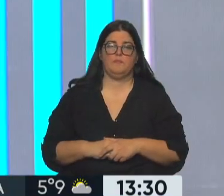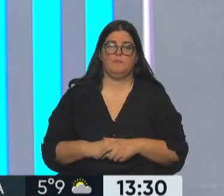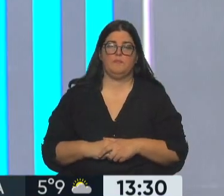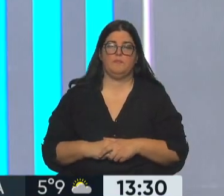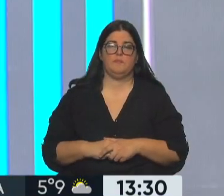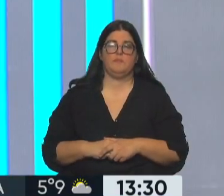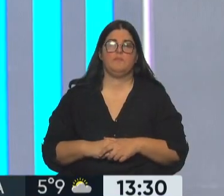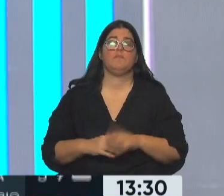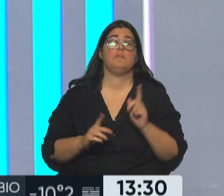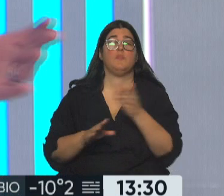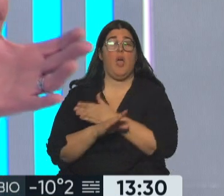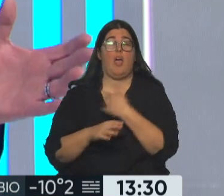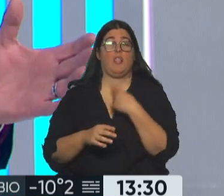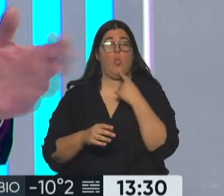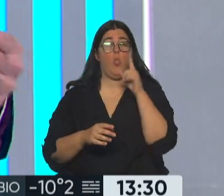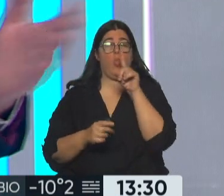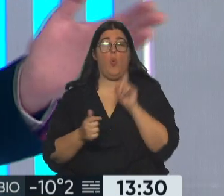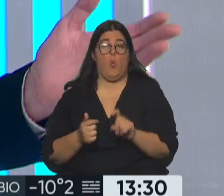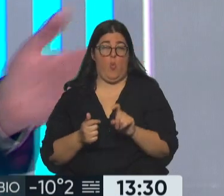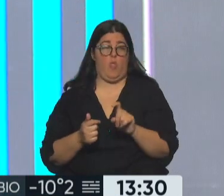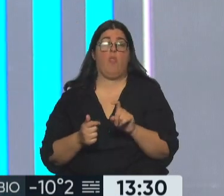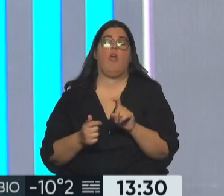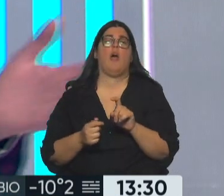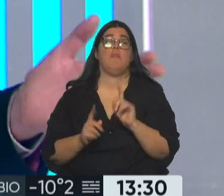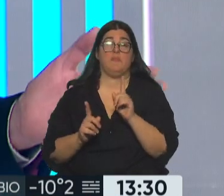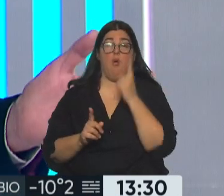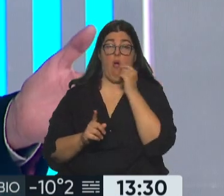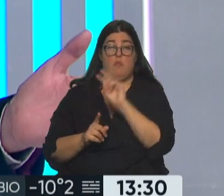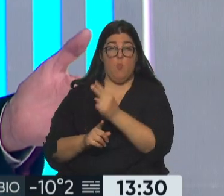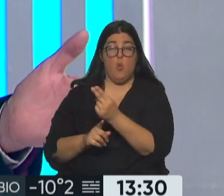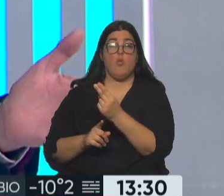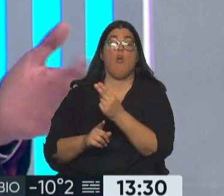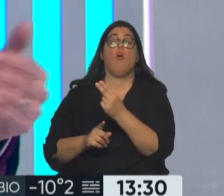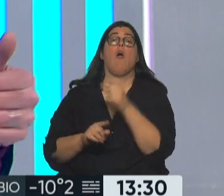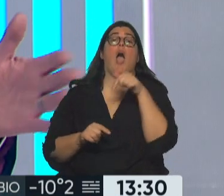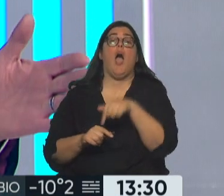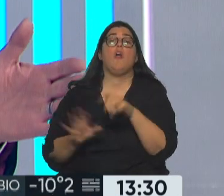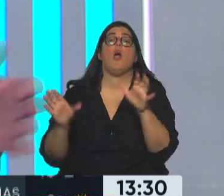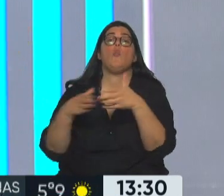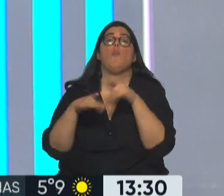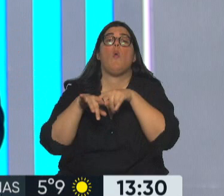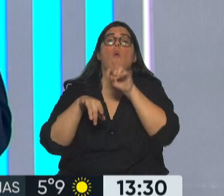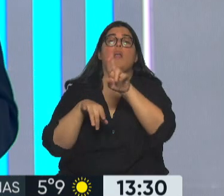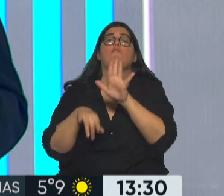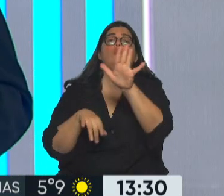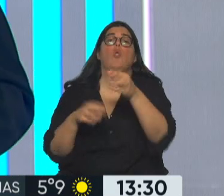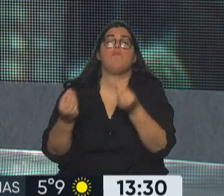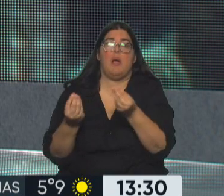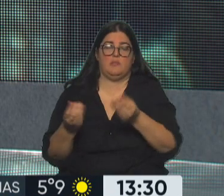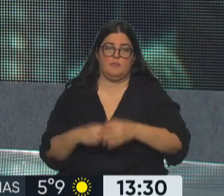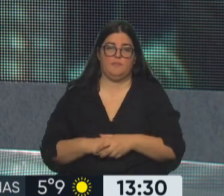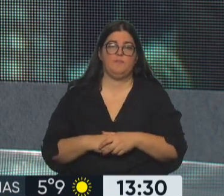Y la pregunta que planteamos, ni bien comenzamos esta edición, a partir de la muerte de Prigozhin, ¿cuál será el futuro del grupo Wagner? Ever, a ver, te